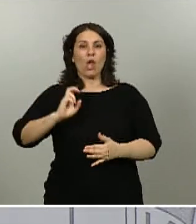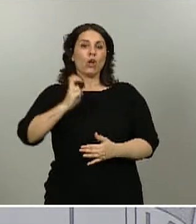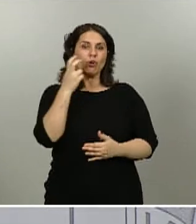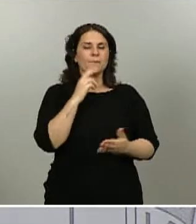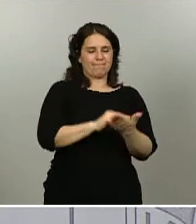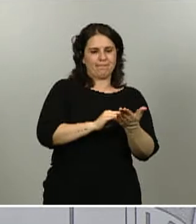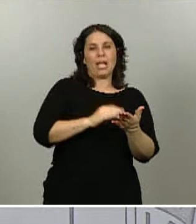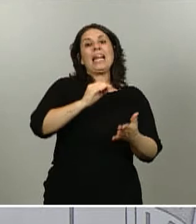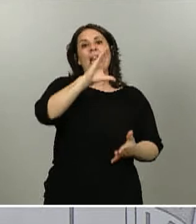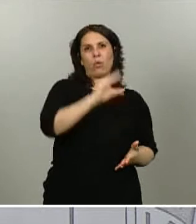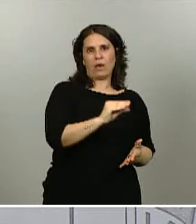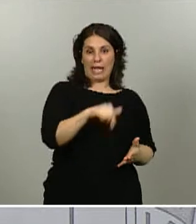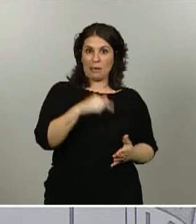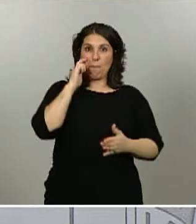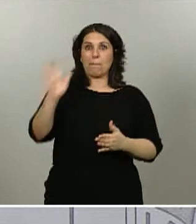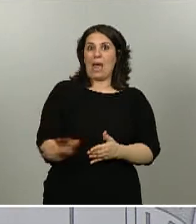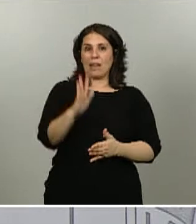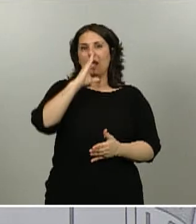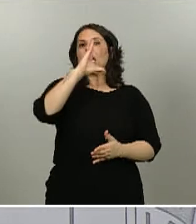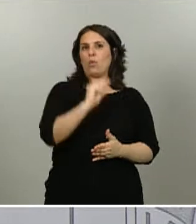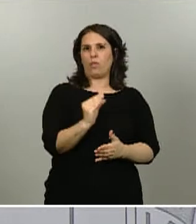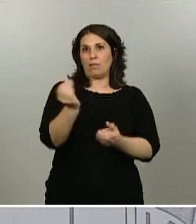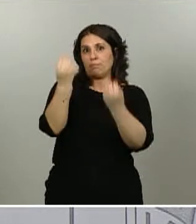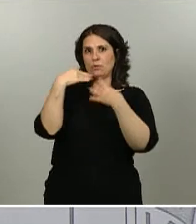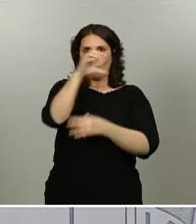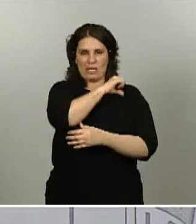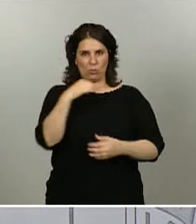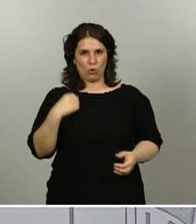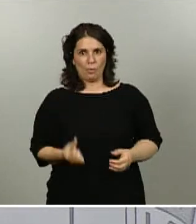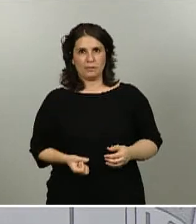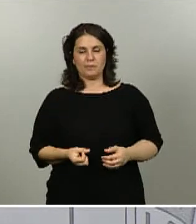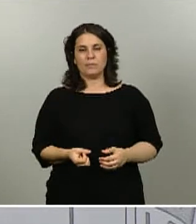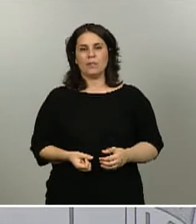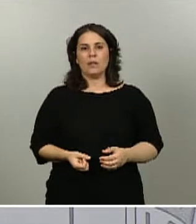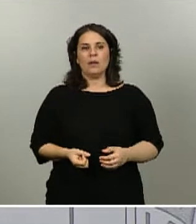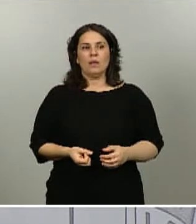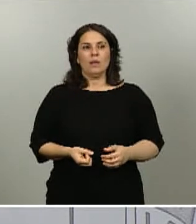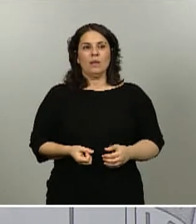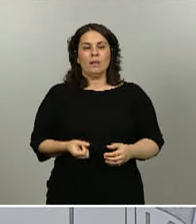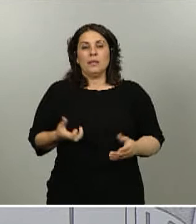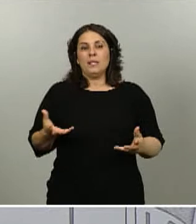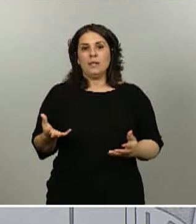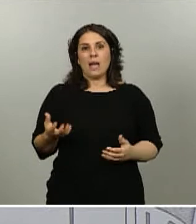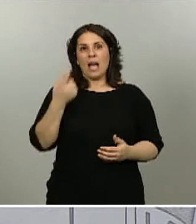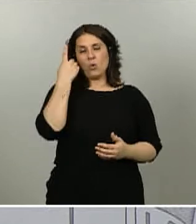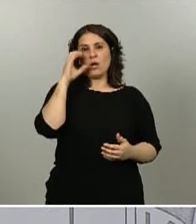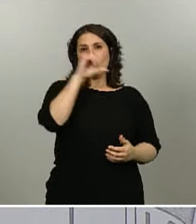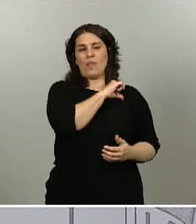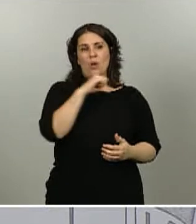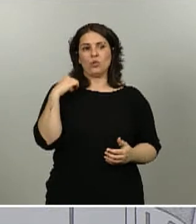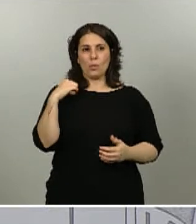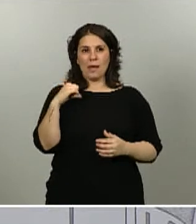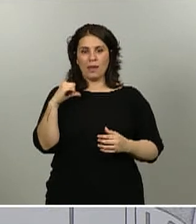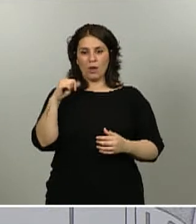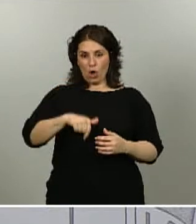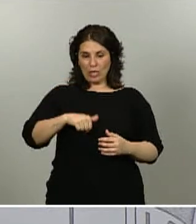reducido según lo que nos han comunicado las comunidades autónomas. En todo caso, hay una comunidad autónoma que ha empezado a notificar hoy